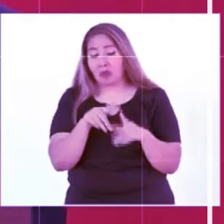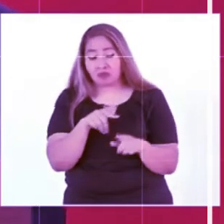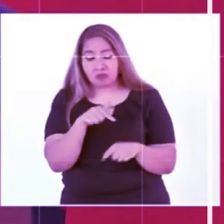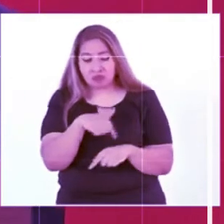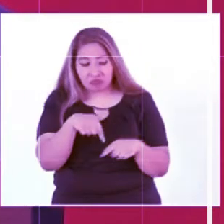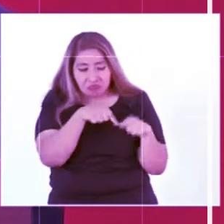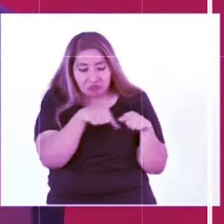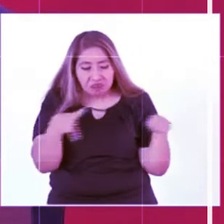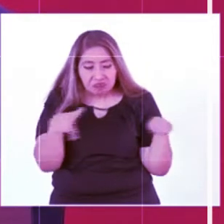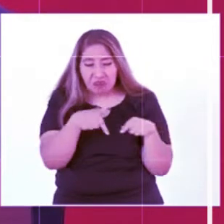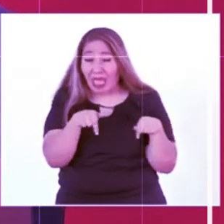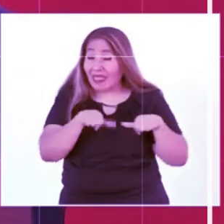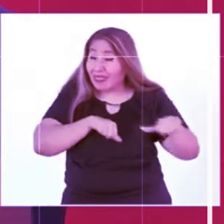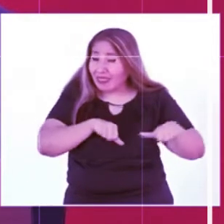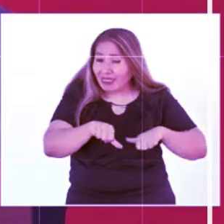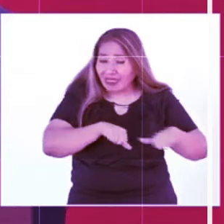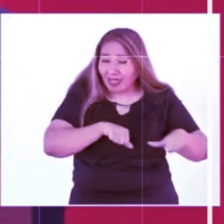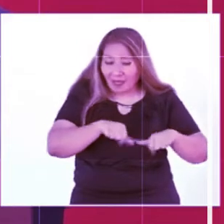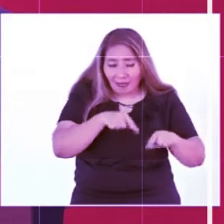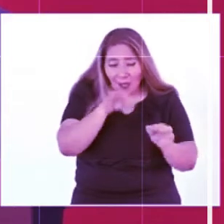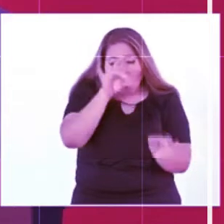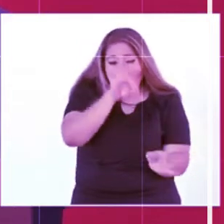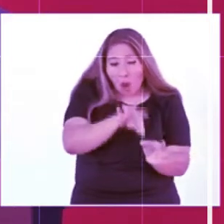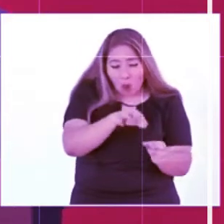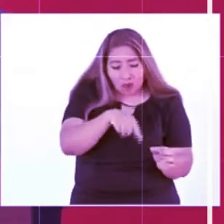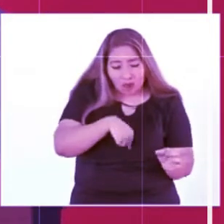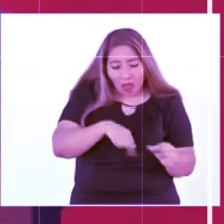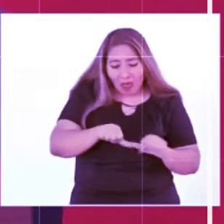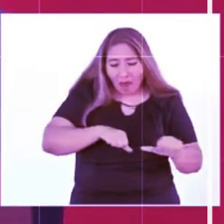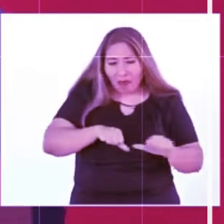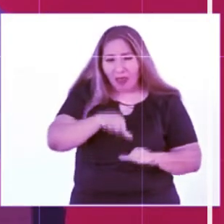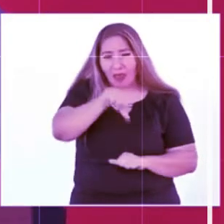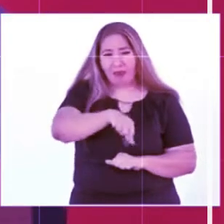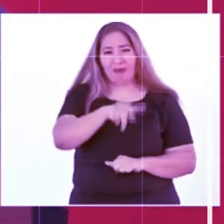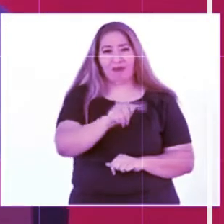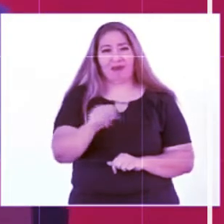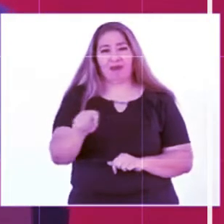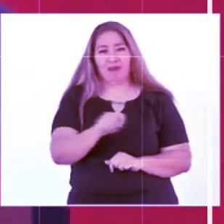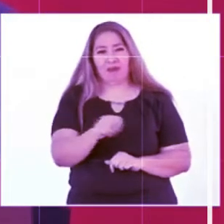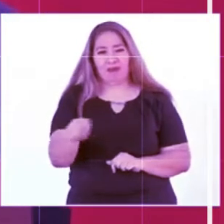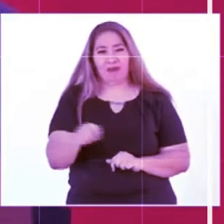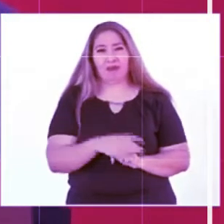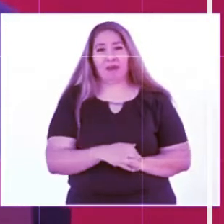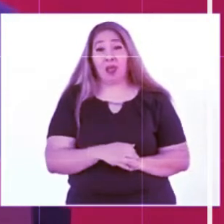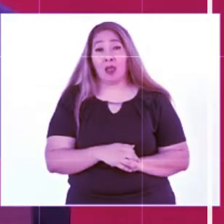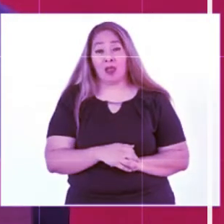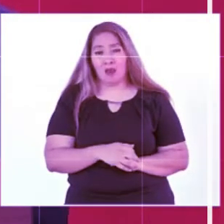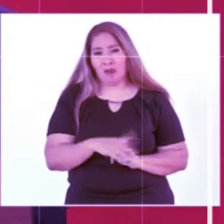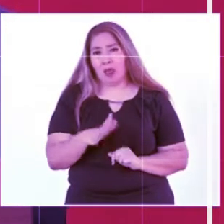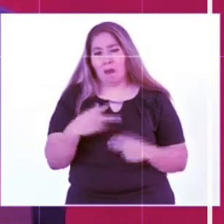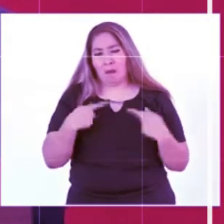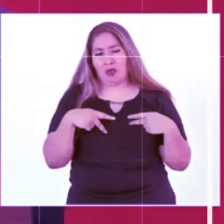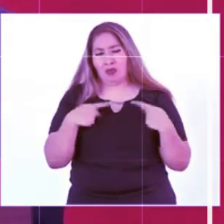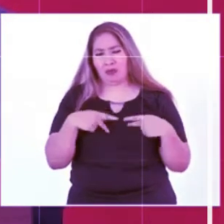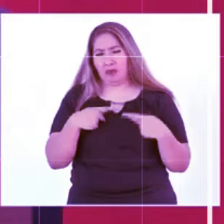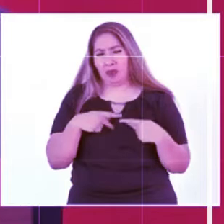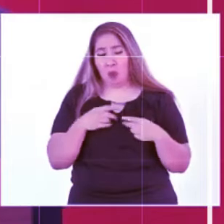estratégico de actividades productivas. Su población